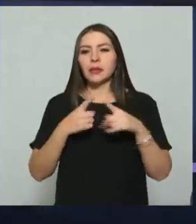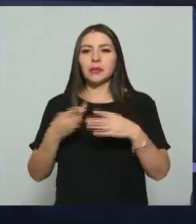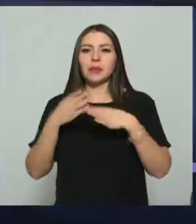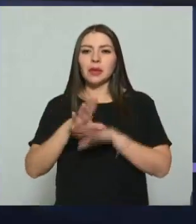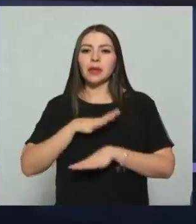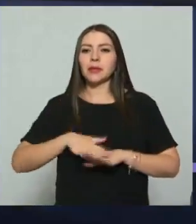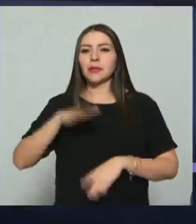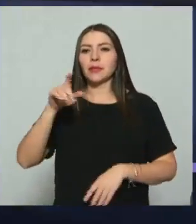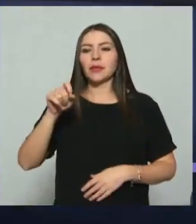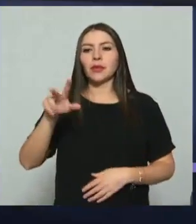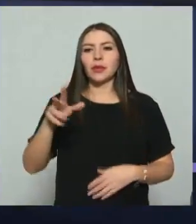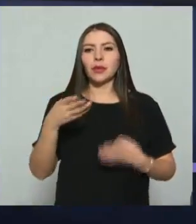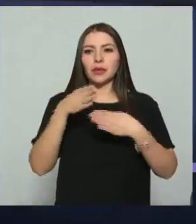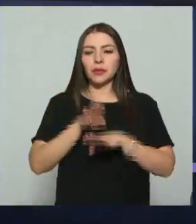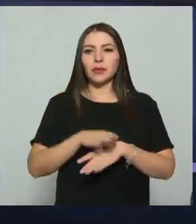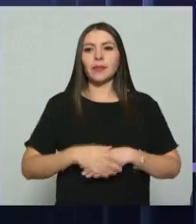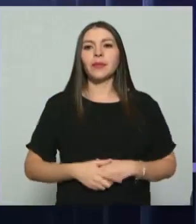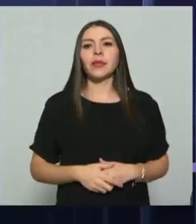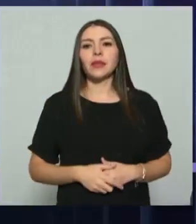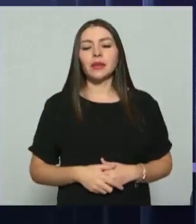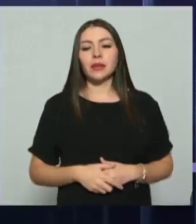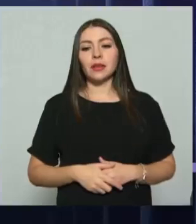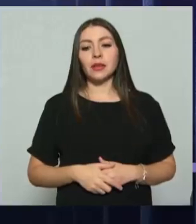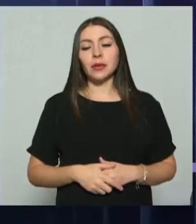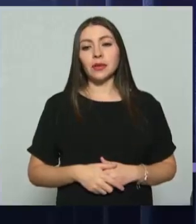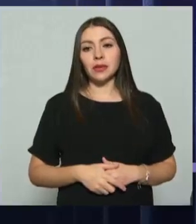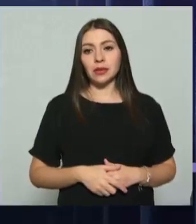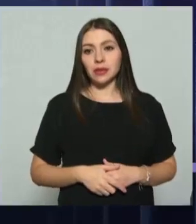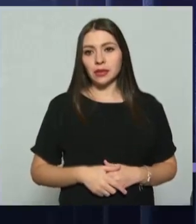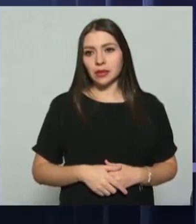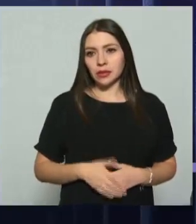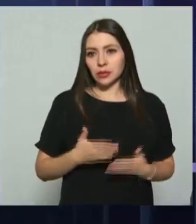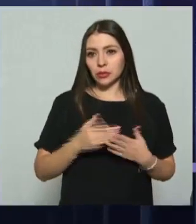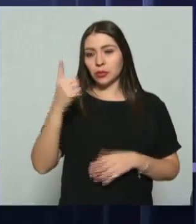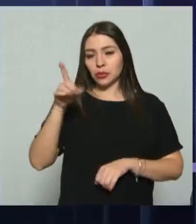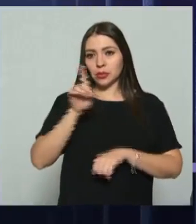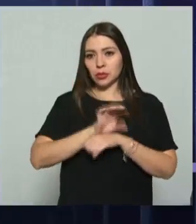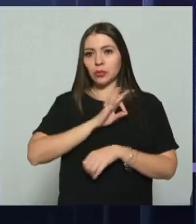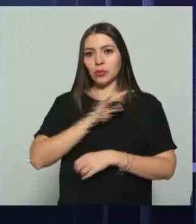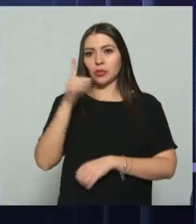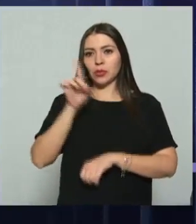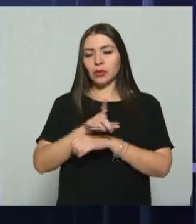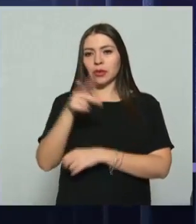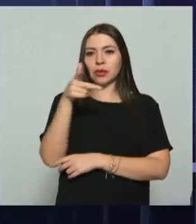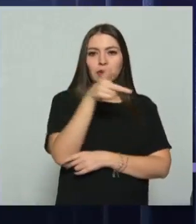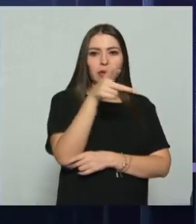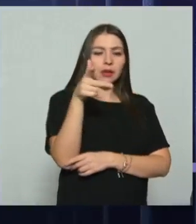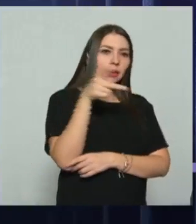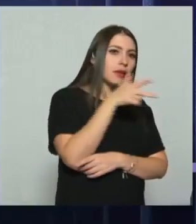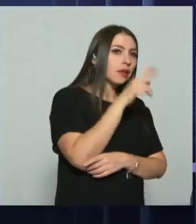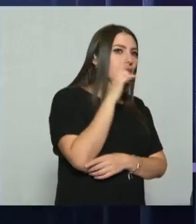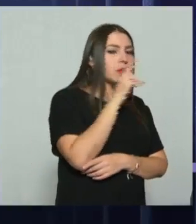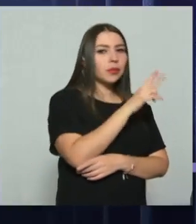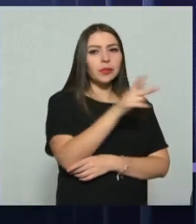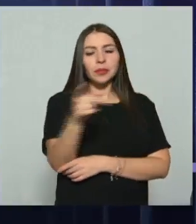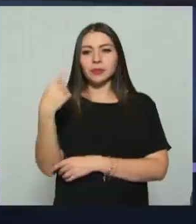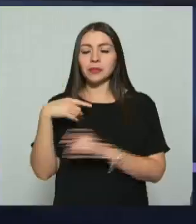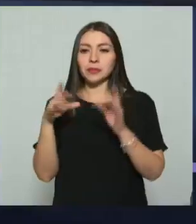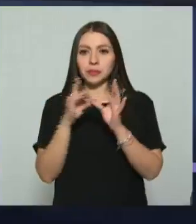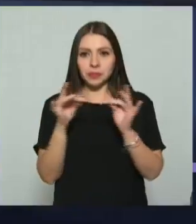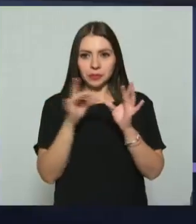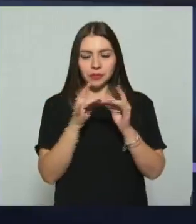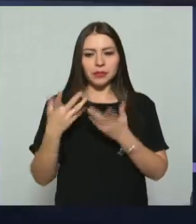28 bancos. Oye, pues si me lo permites, te agradeceré mucho un recorrido con una cámara para verificar todo lo que me estás